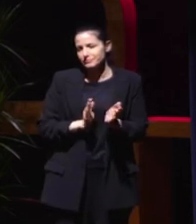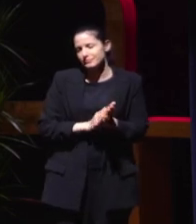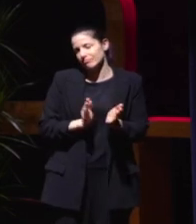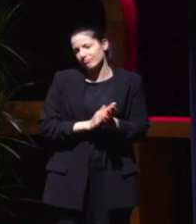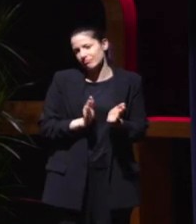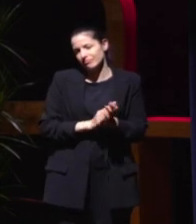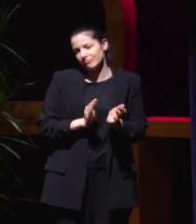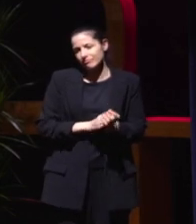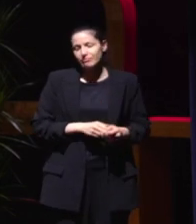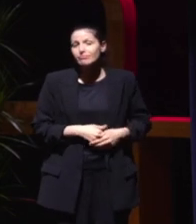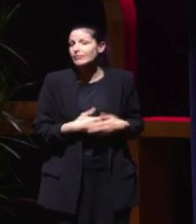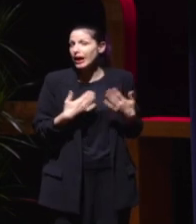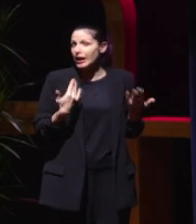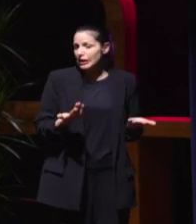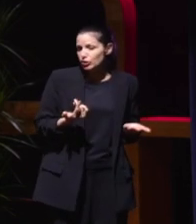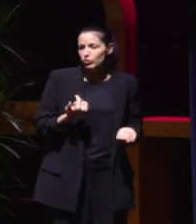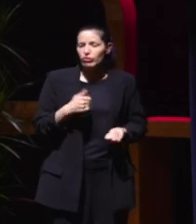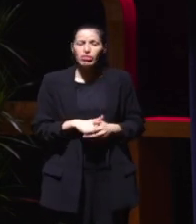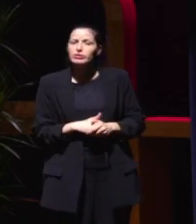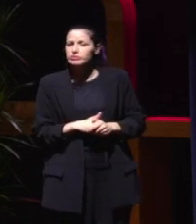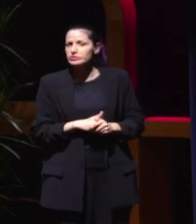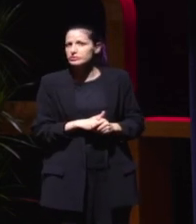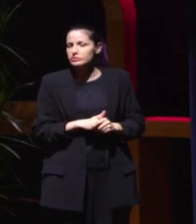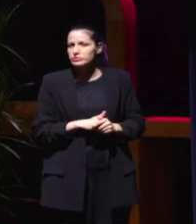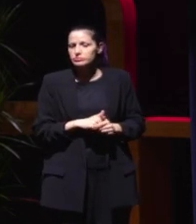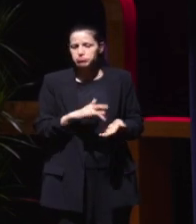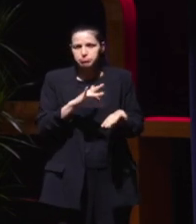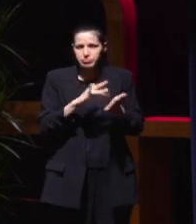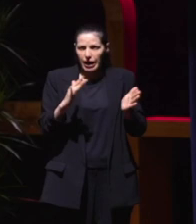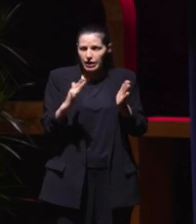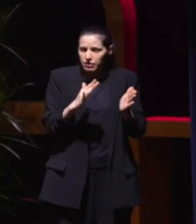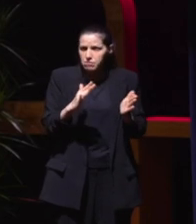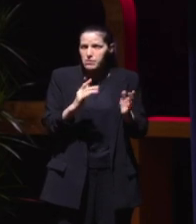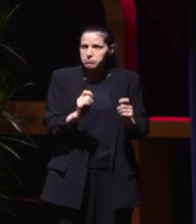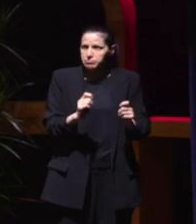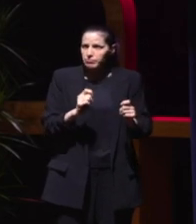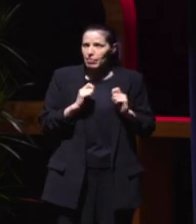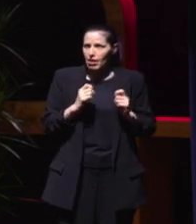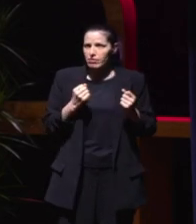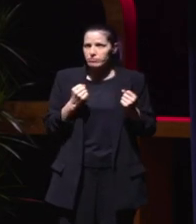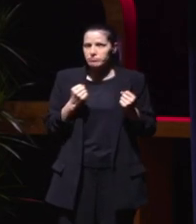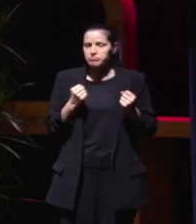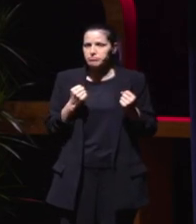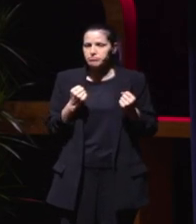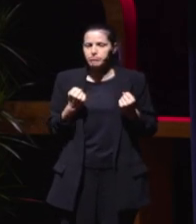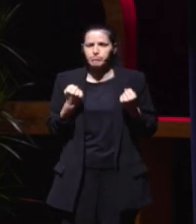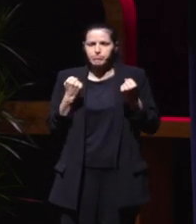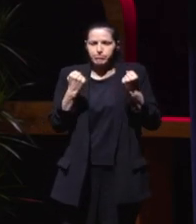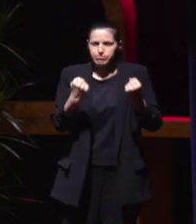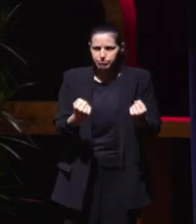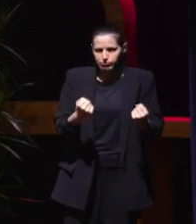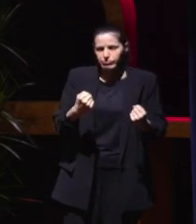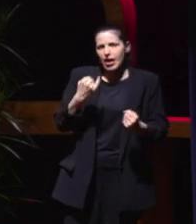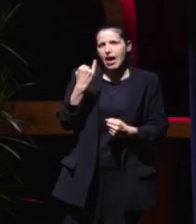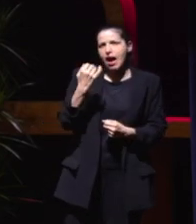yo a partir de ese que además me quien me empujó a hacer el blog fue Javier casal que es el director